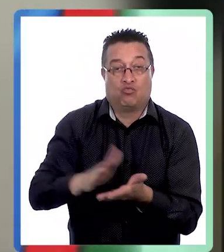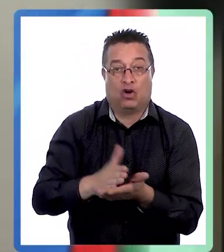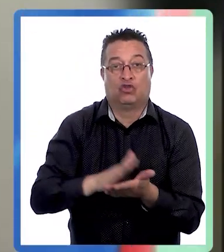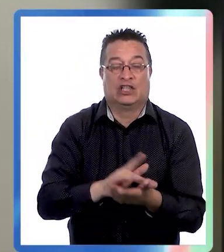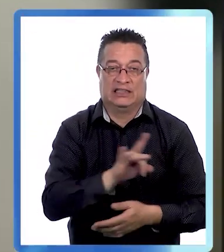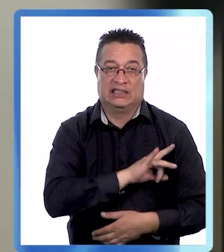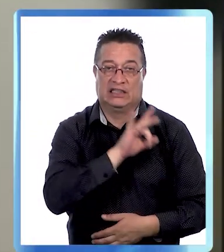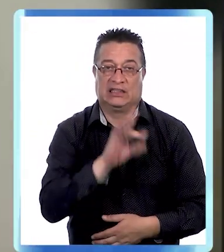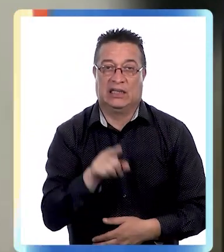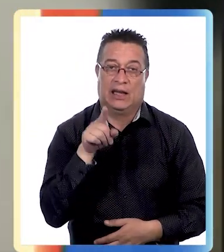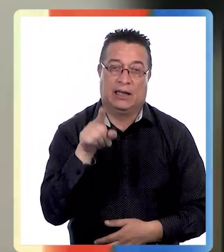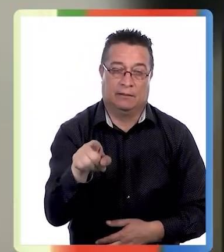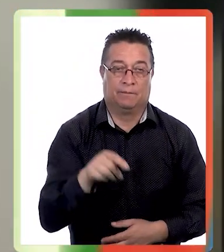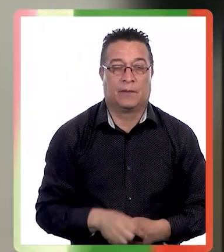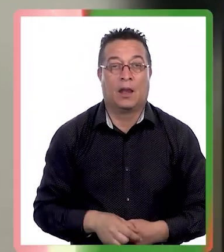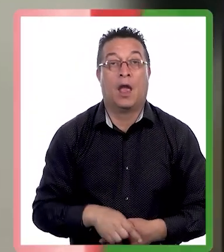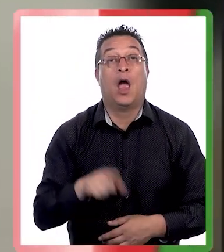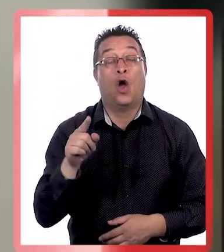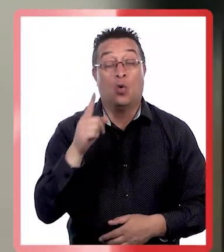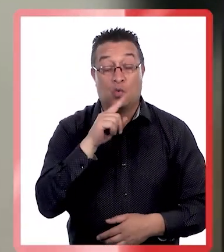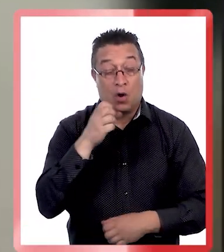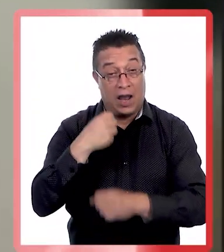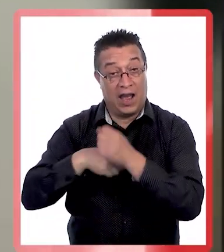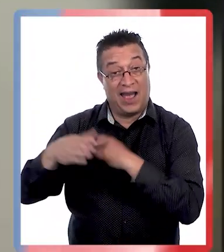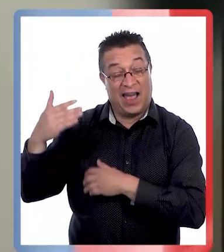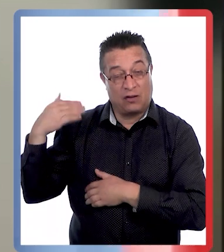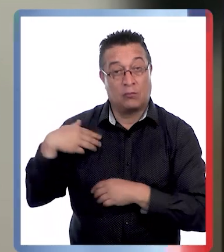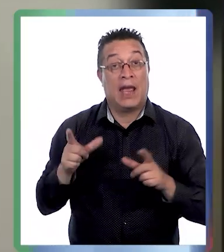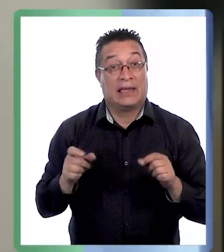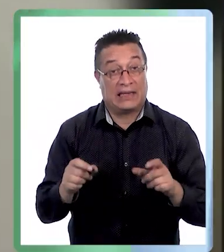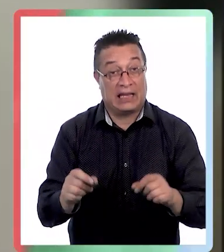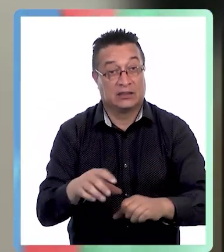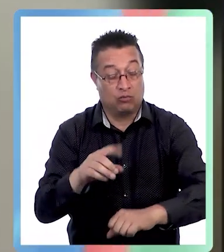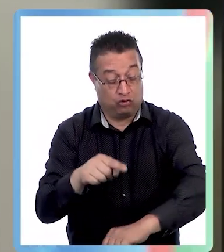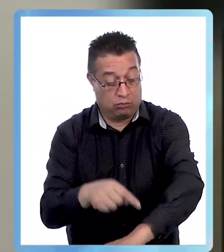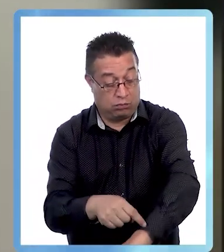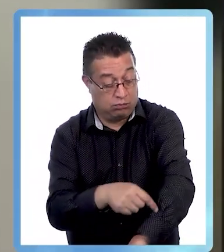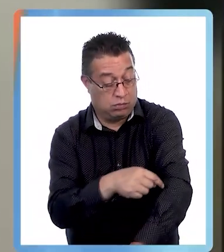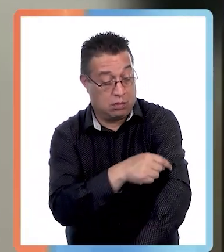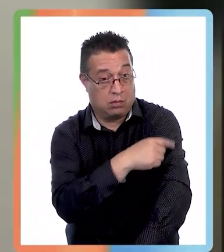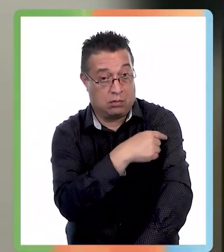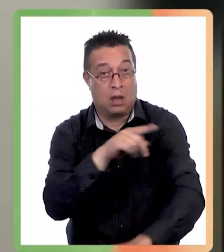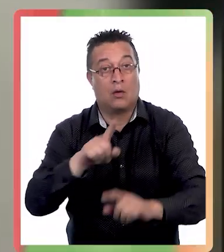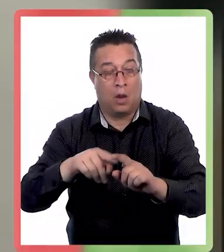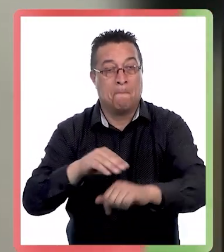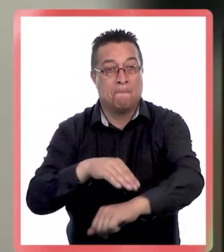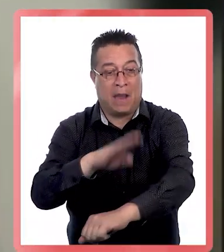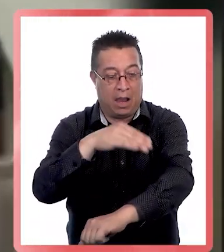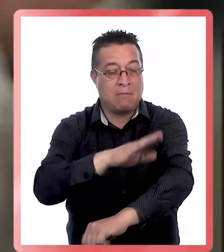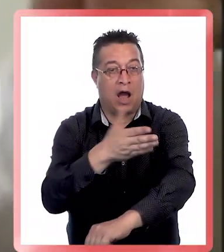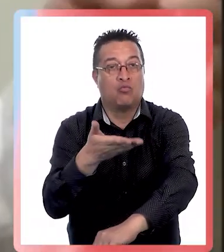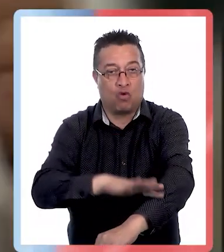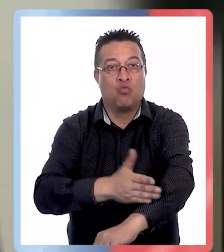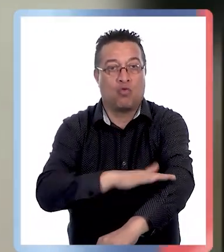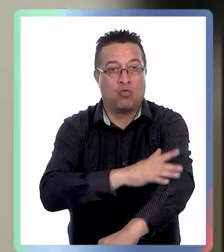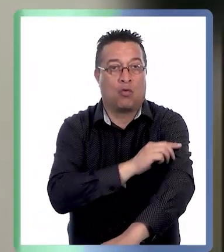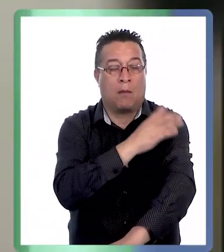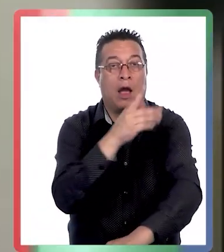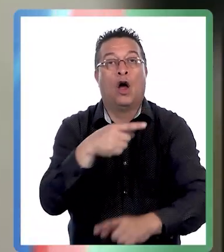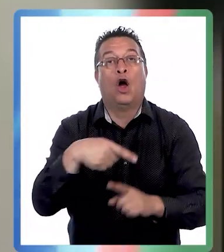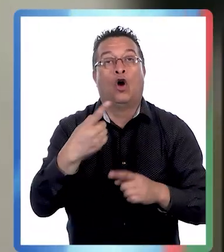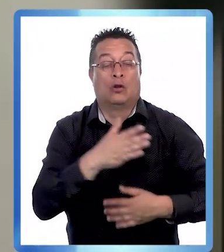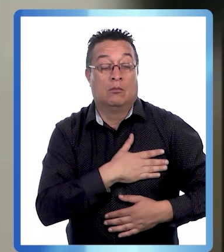país. En los últimos años, el cáncer en varias regiones ha pasado a ser la principal causa de muerte por sobre las